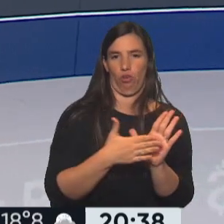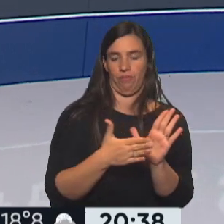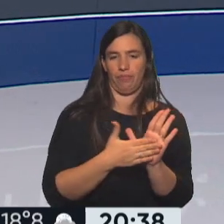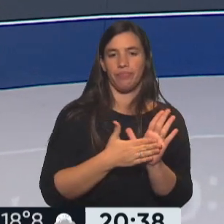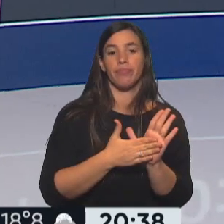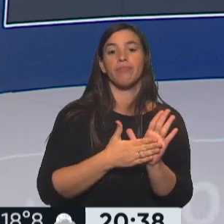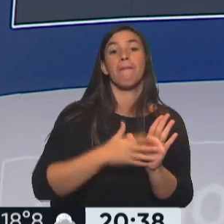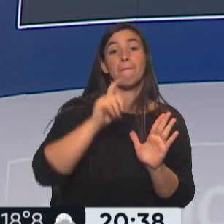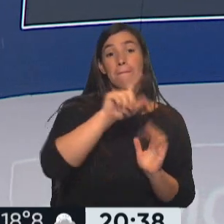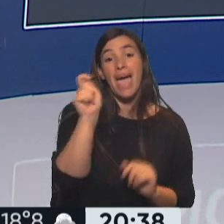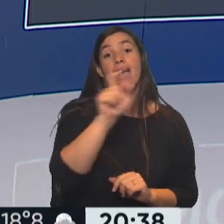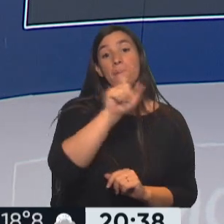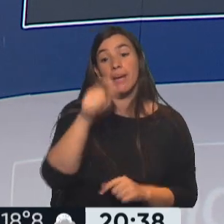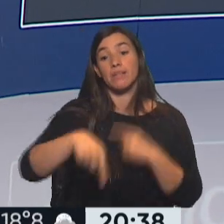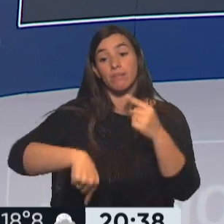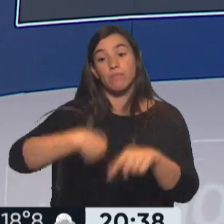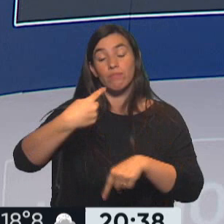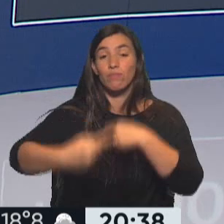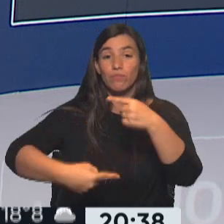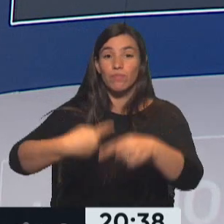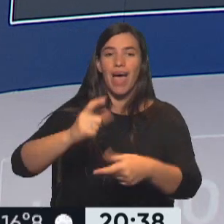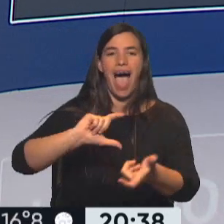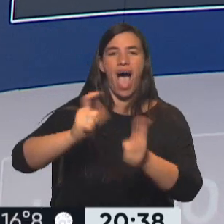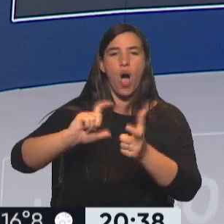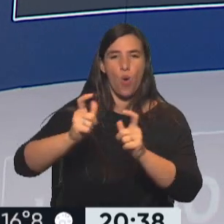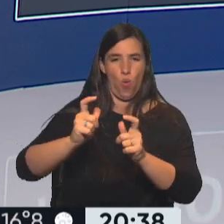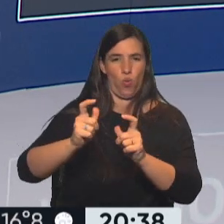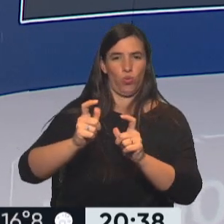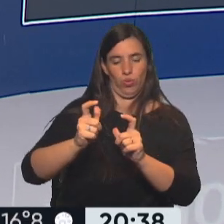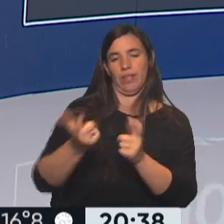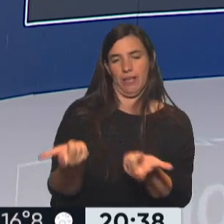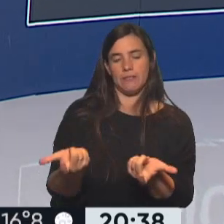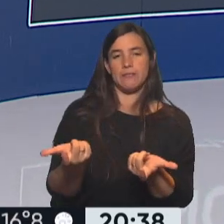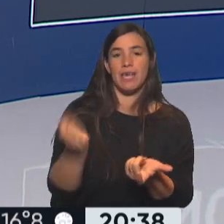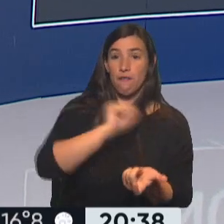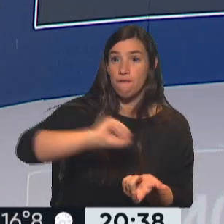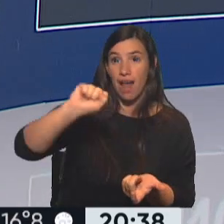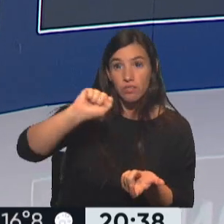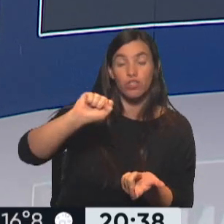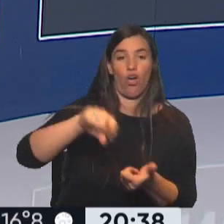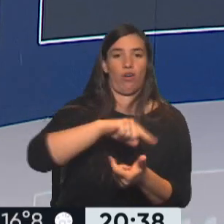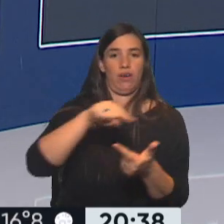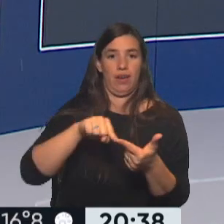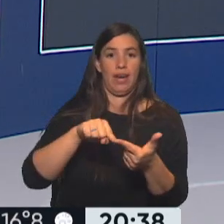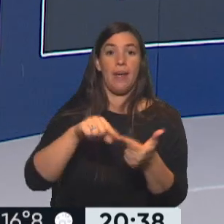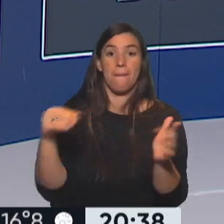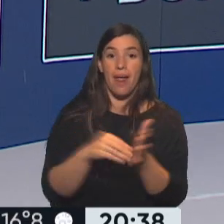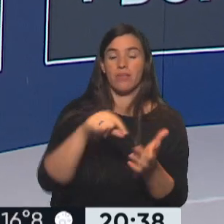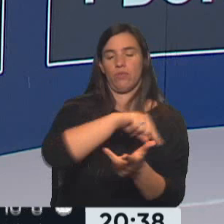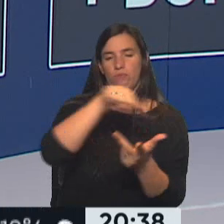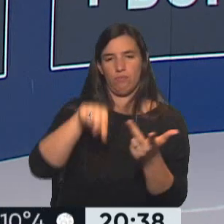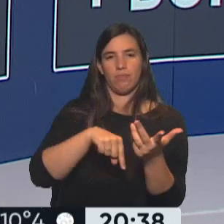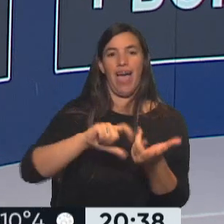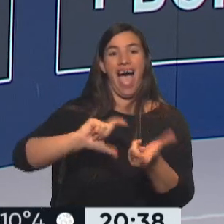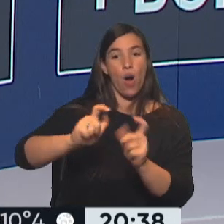las jubilaciones en base al índice de precios al consumidor, la inflación, pero la inflación de 2 meses para atrás. Claro.